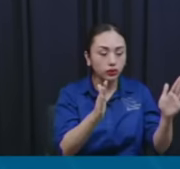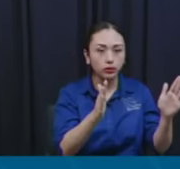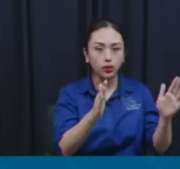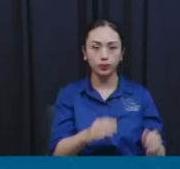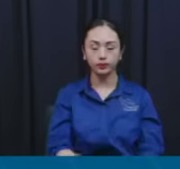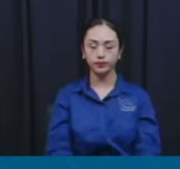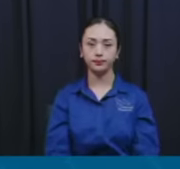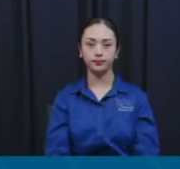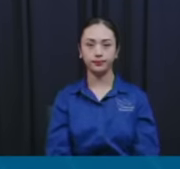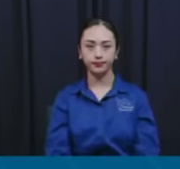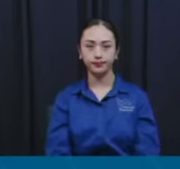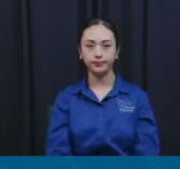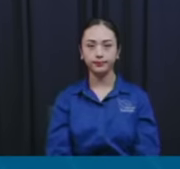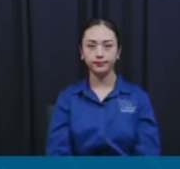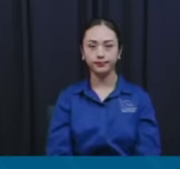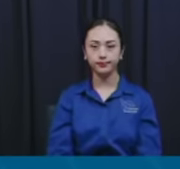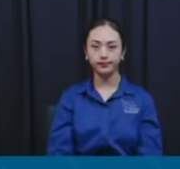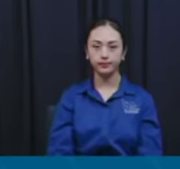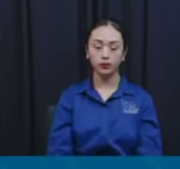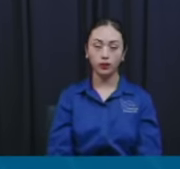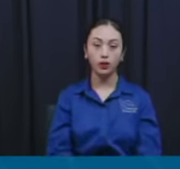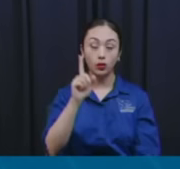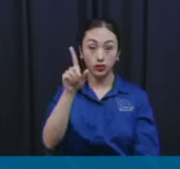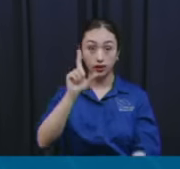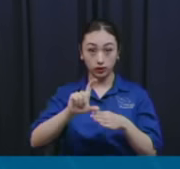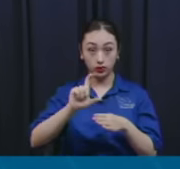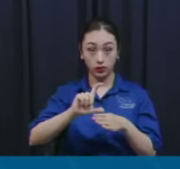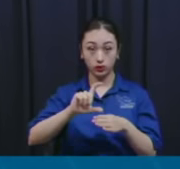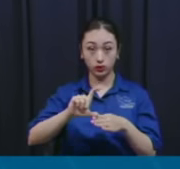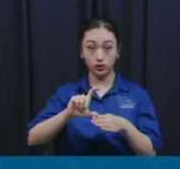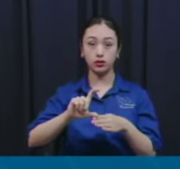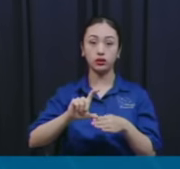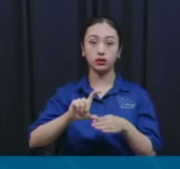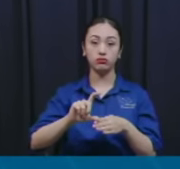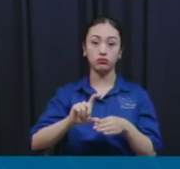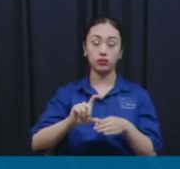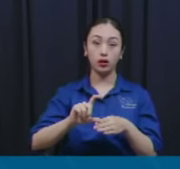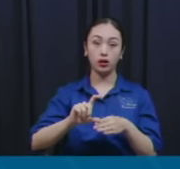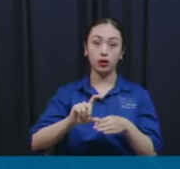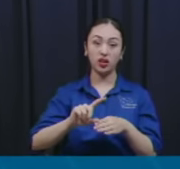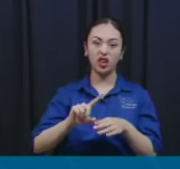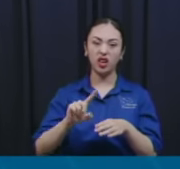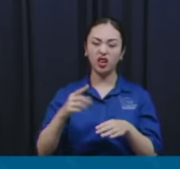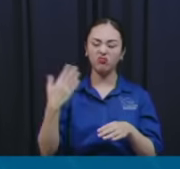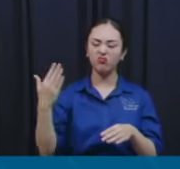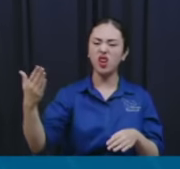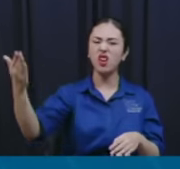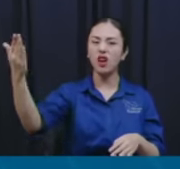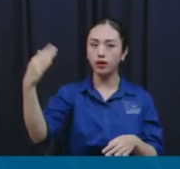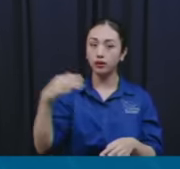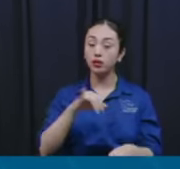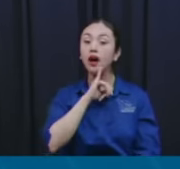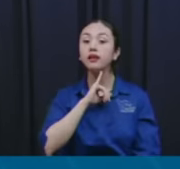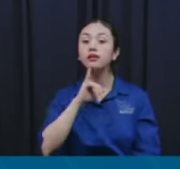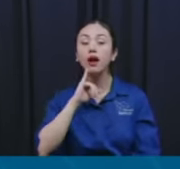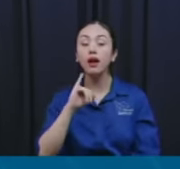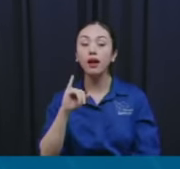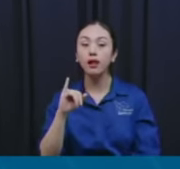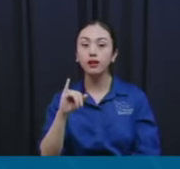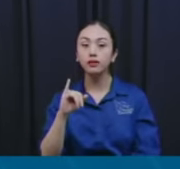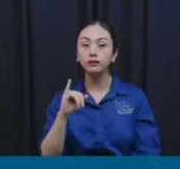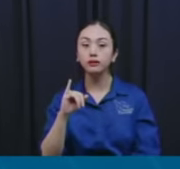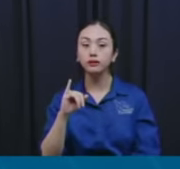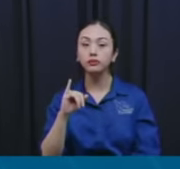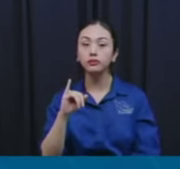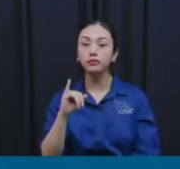atento Usted sabe que una de las cosas que le estaban alegando a Israel algunos de como usted